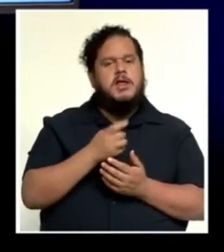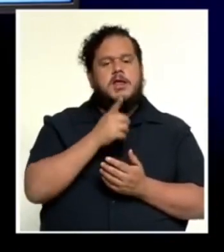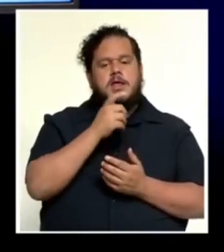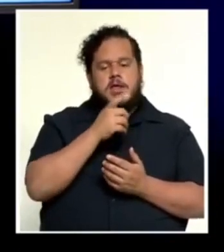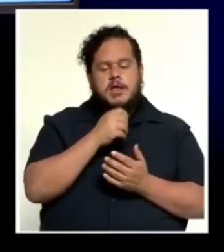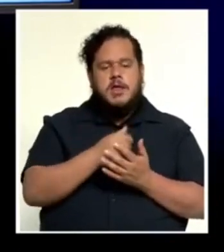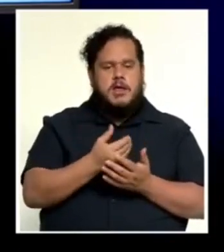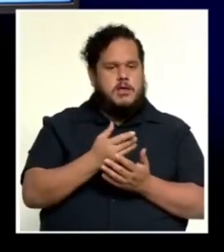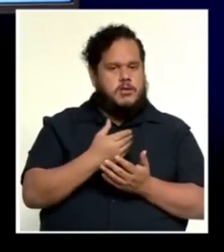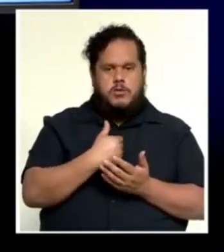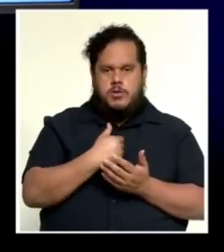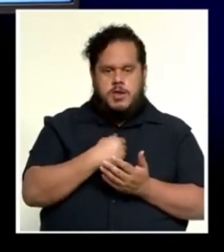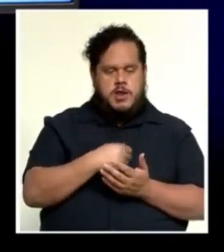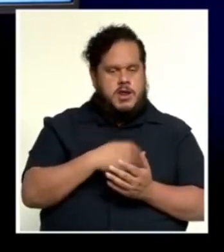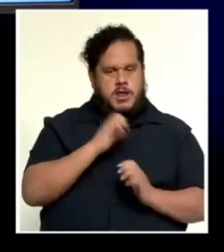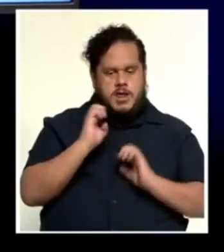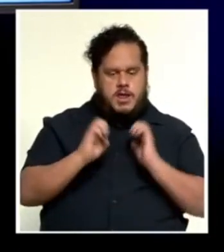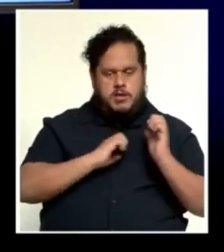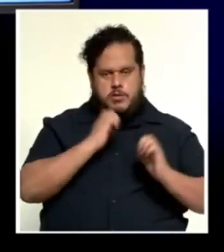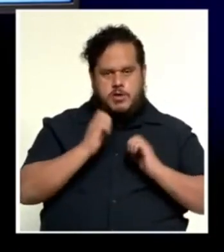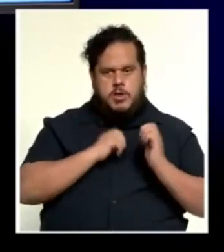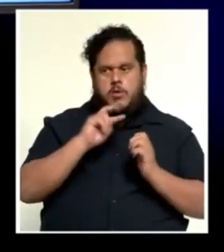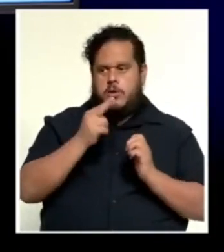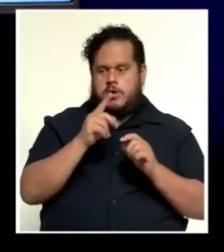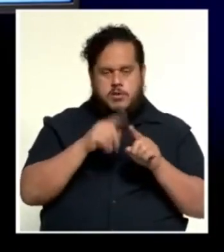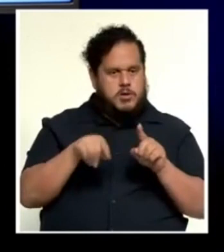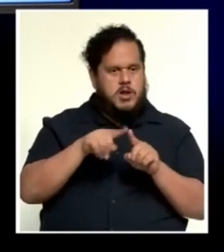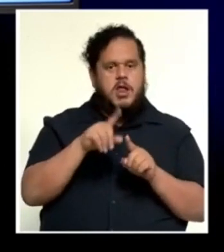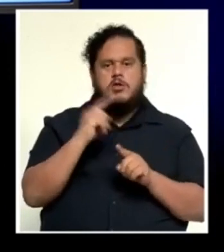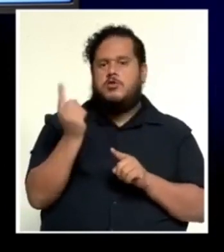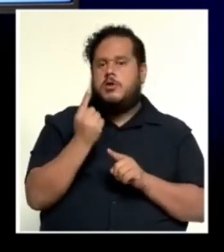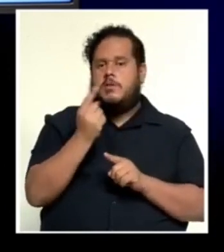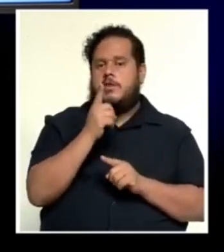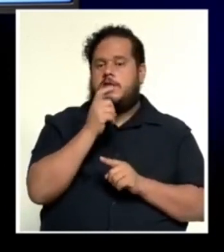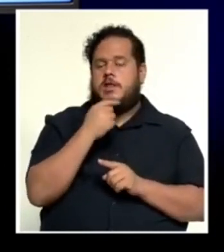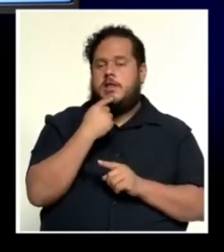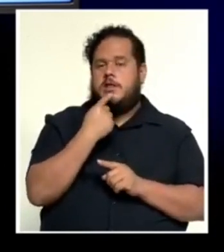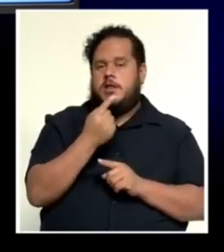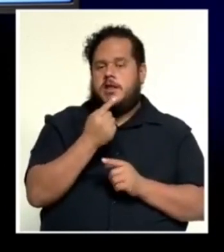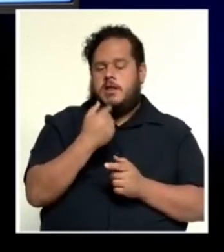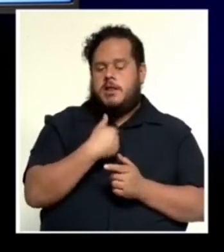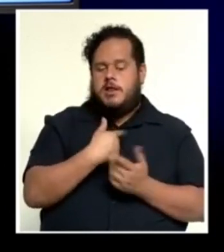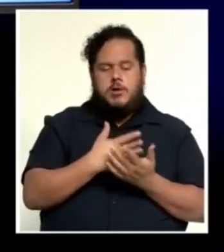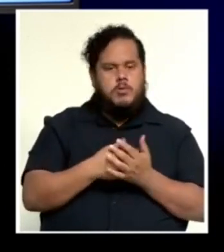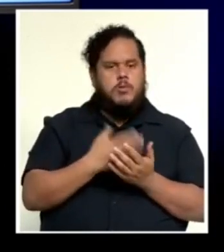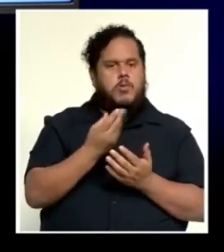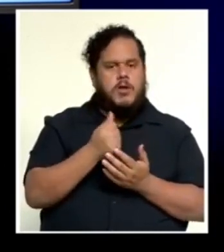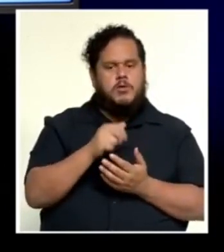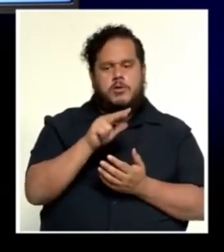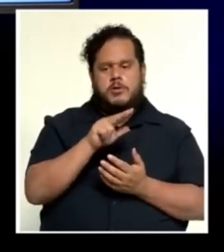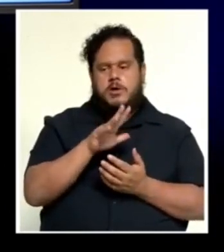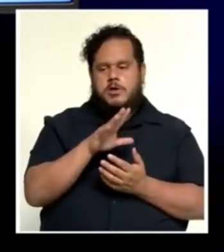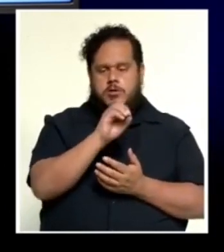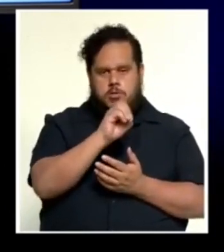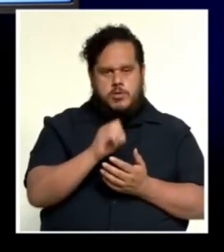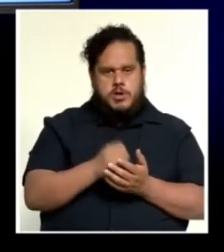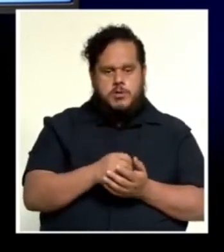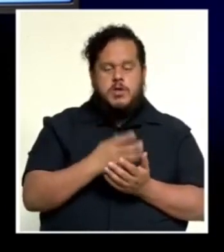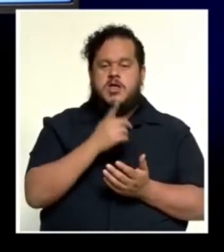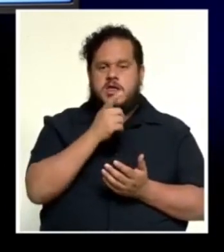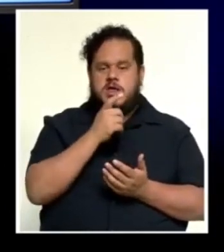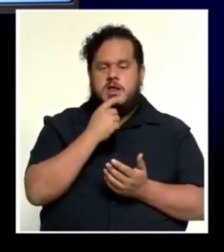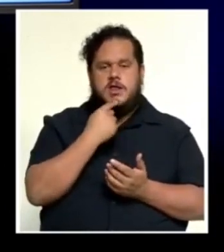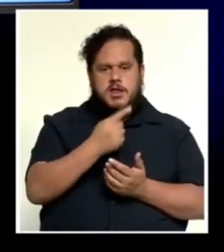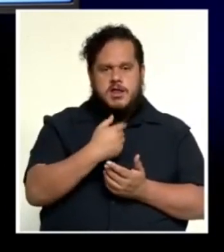de tener entusiasmo con esta segunda ronda, solamente quienes dicen tenerlo mucho es un 35%. Y quienes dicen tener